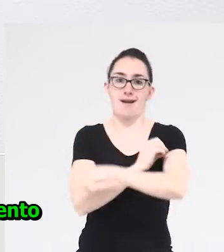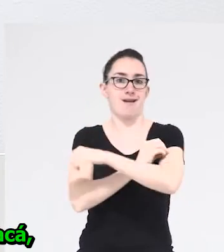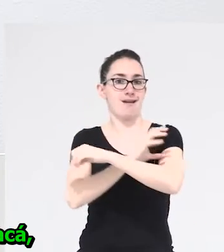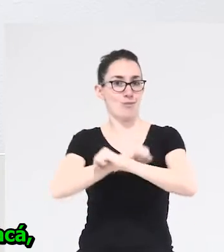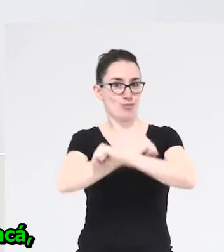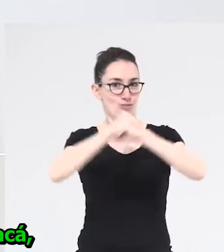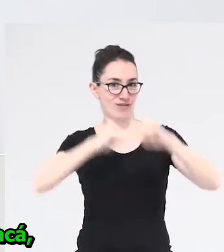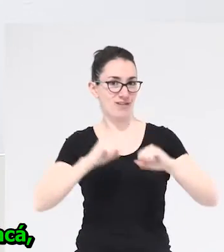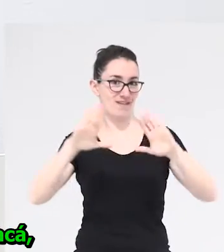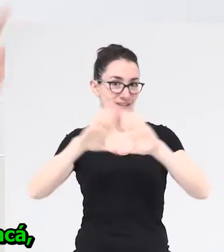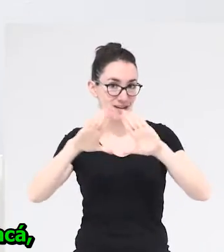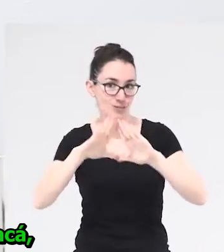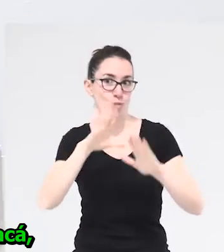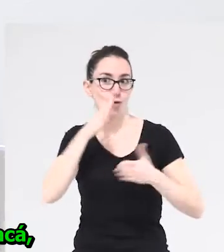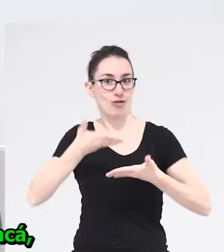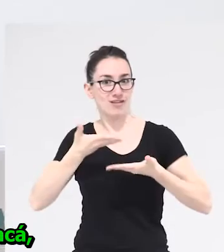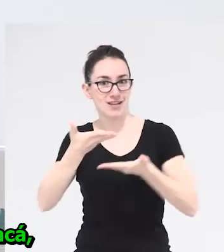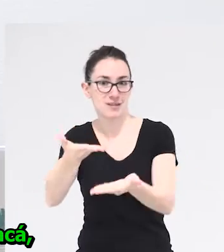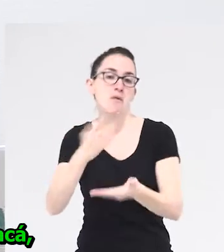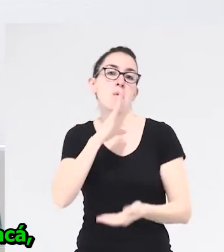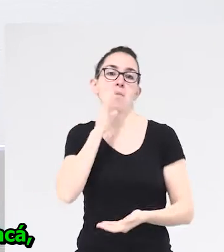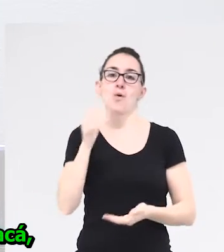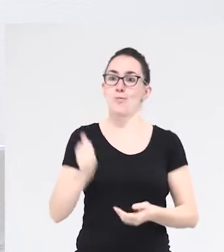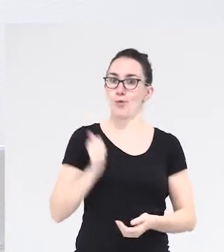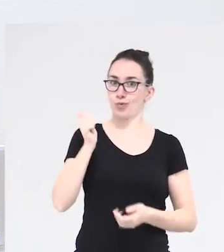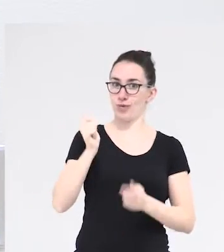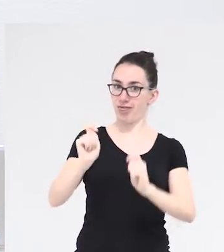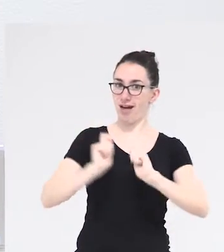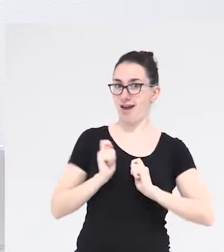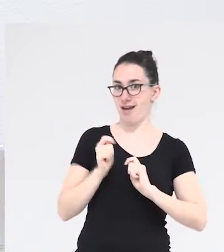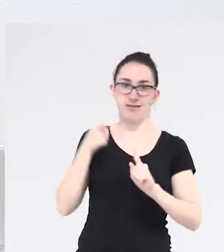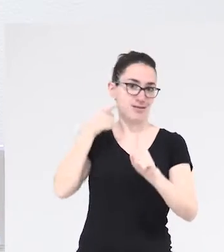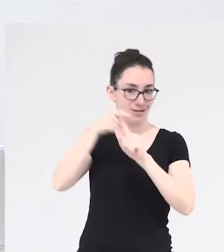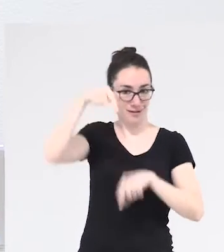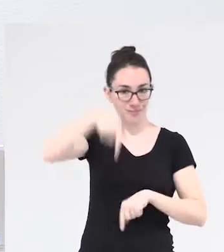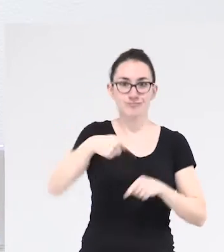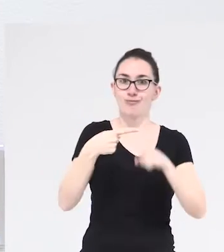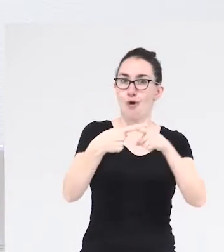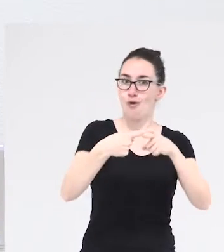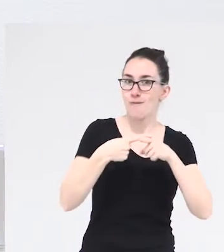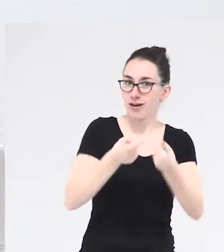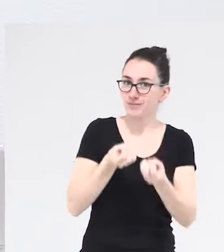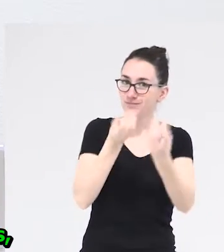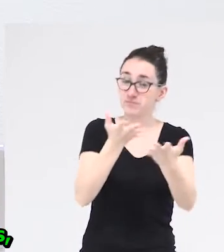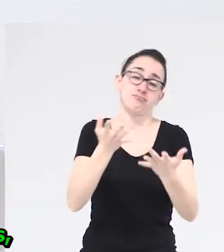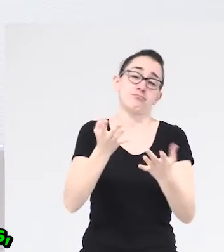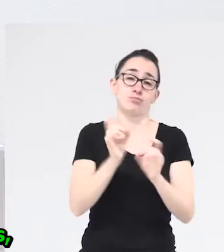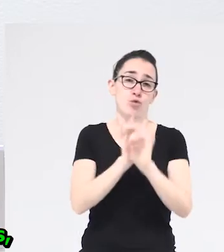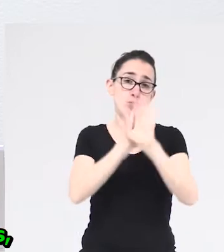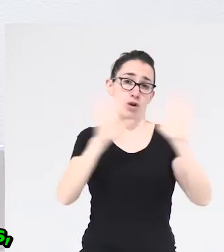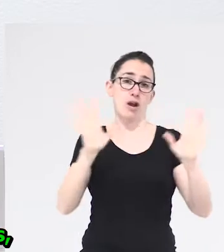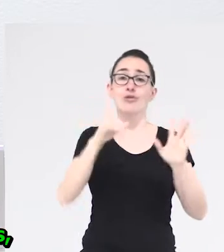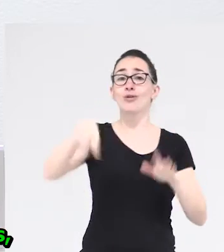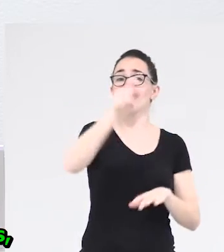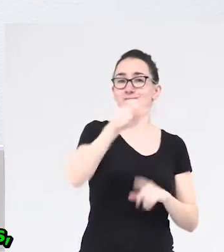esta invitación, por esta oportunidad de compartir acá, y fundamentalmente gracias a todas ustedes por venir. Hay unas